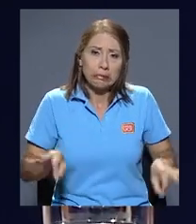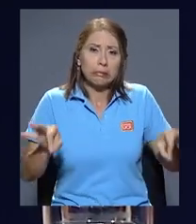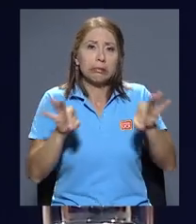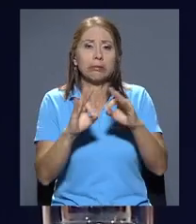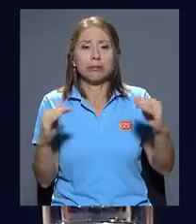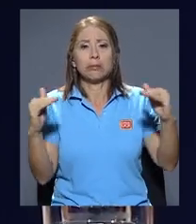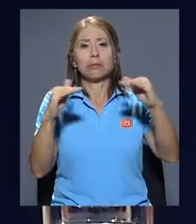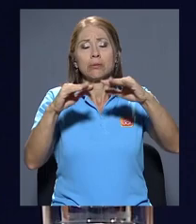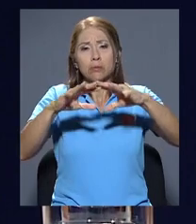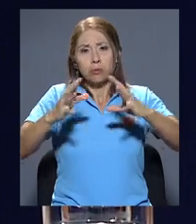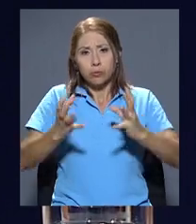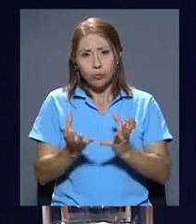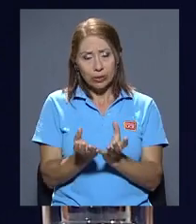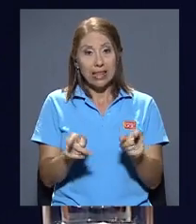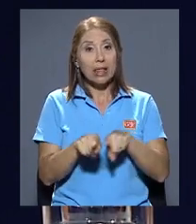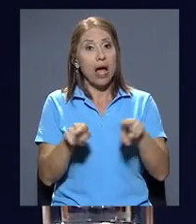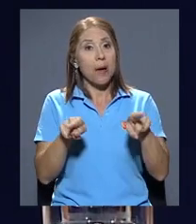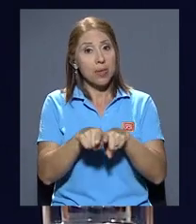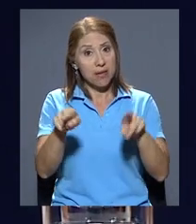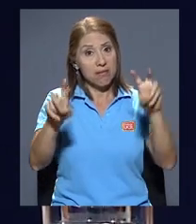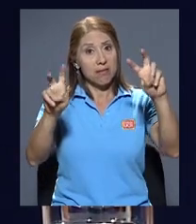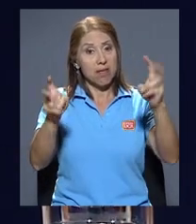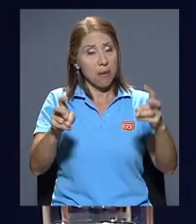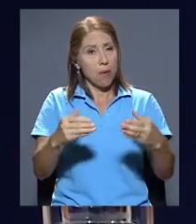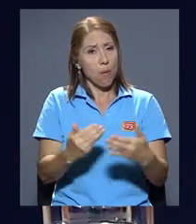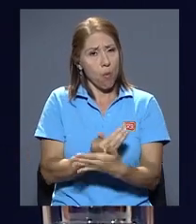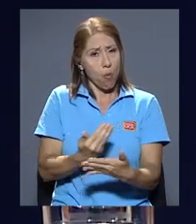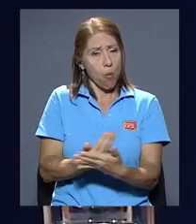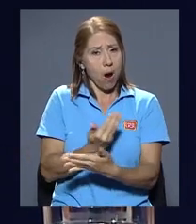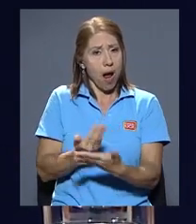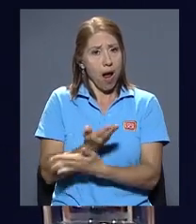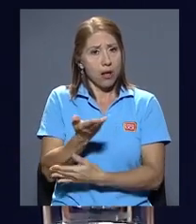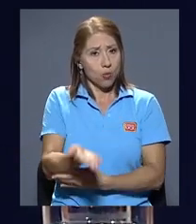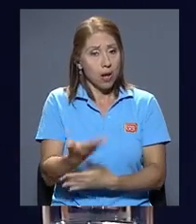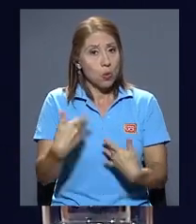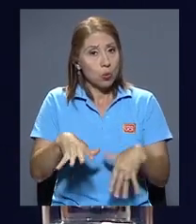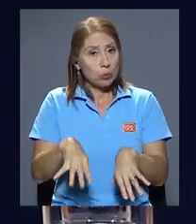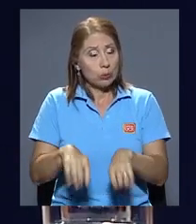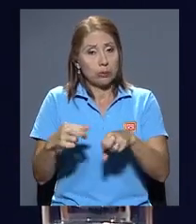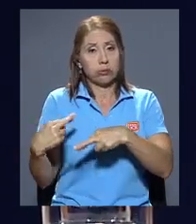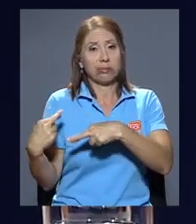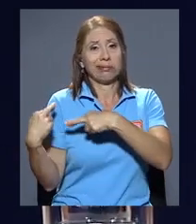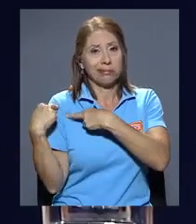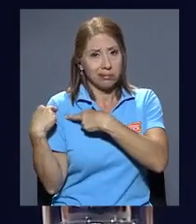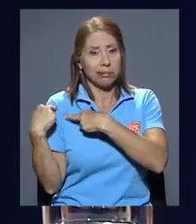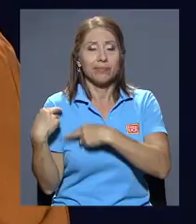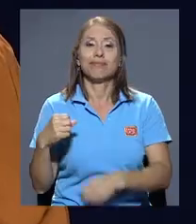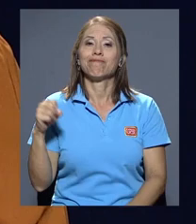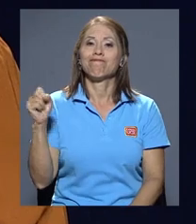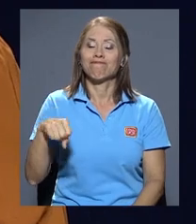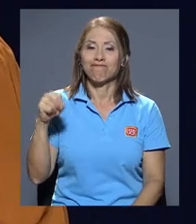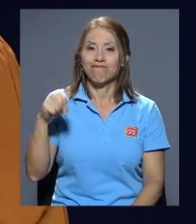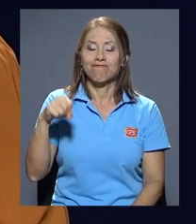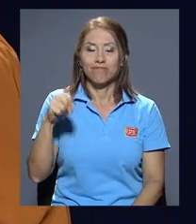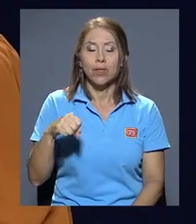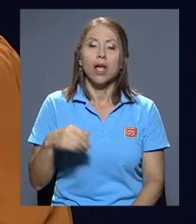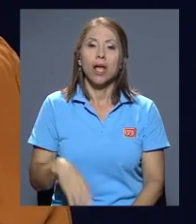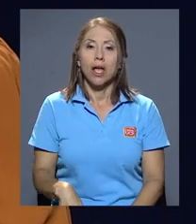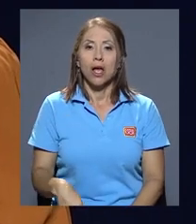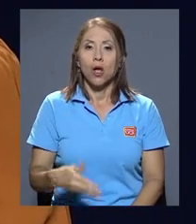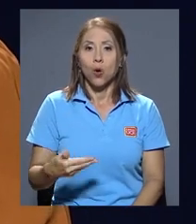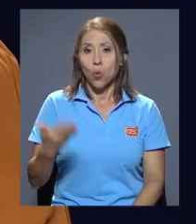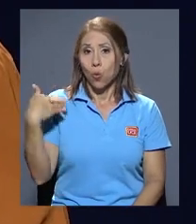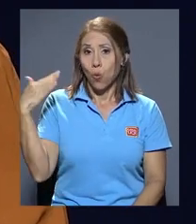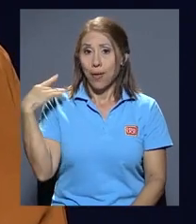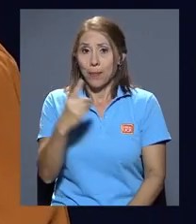nivel mundial y también por la actualidad, por el tema que toca, o sea, es una gran responsabilidad. Bueno, cuando